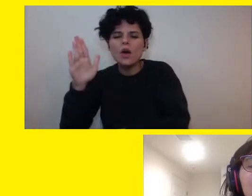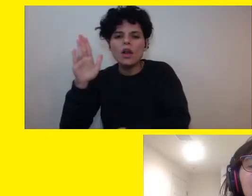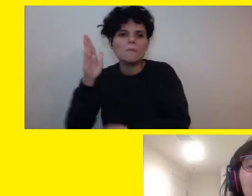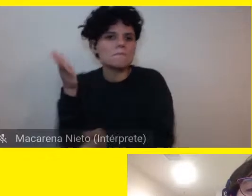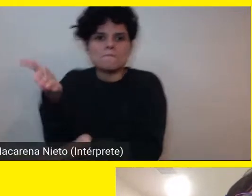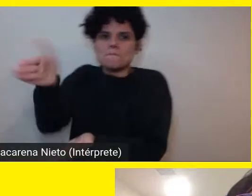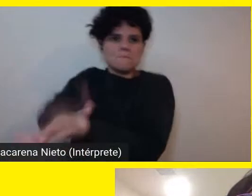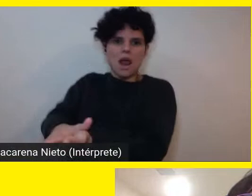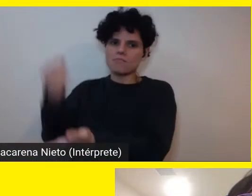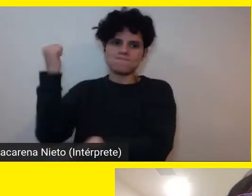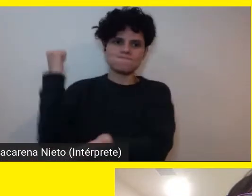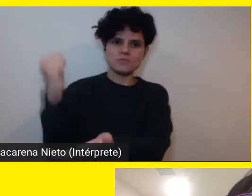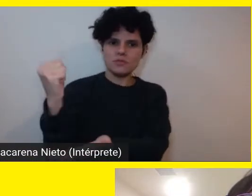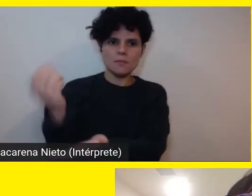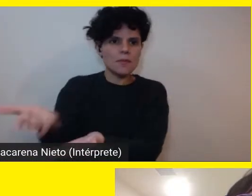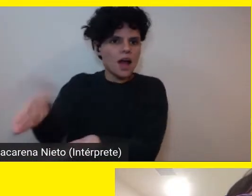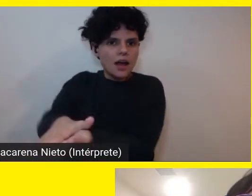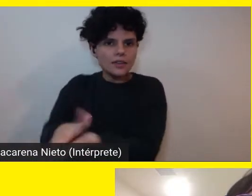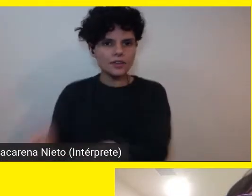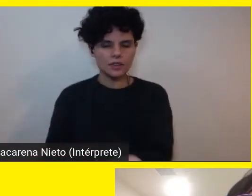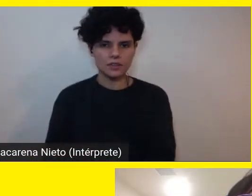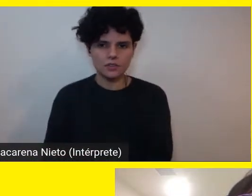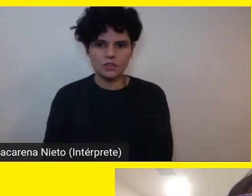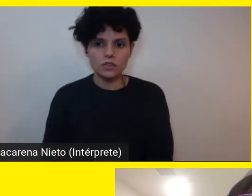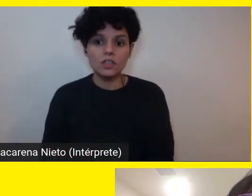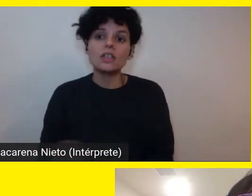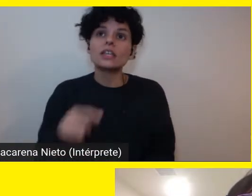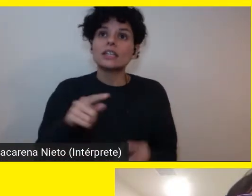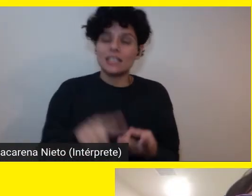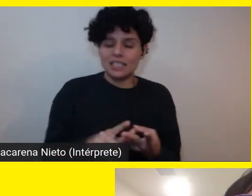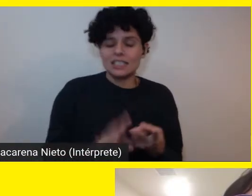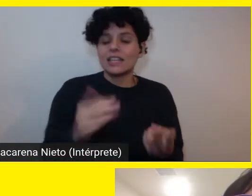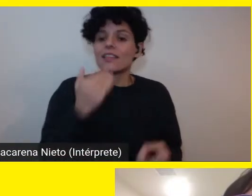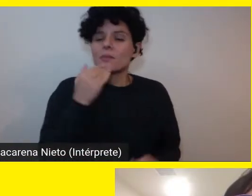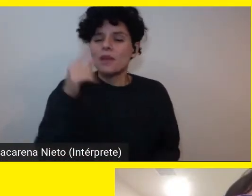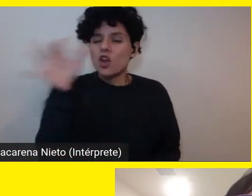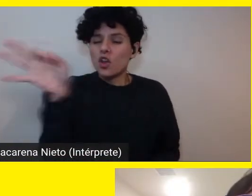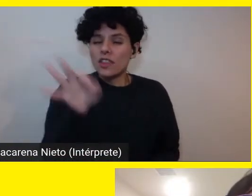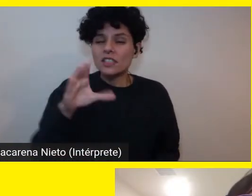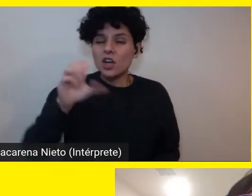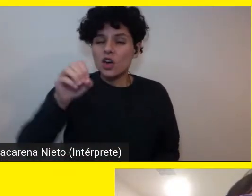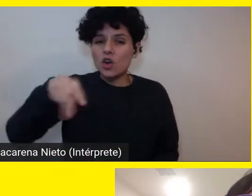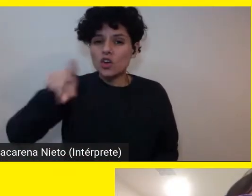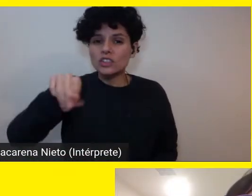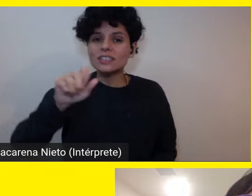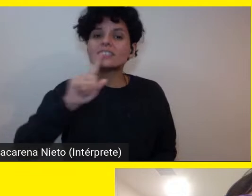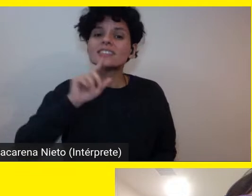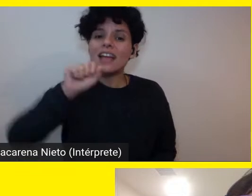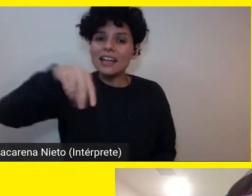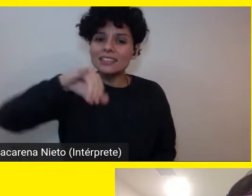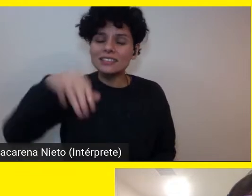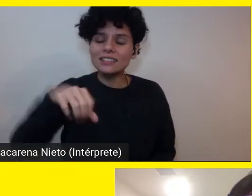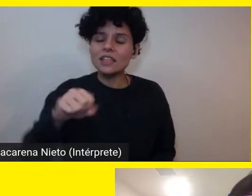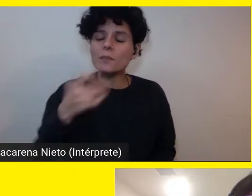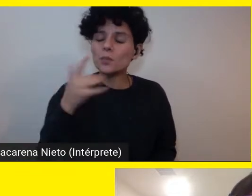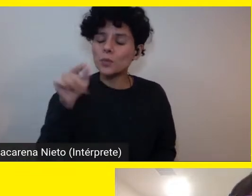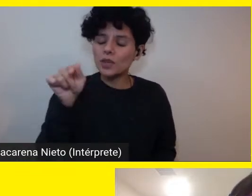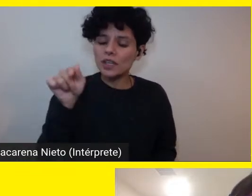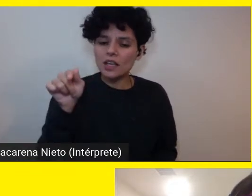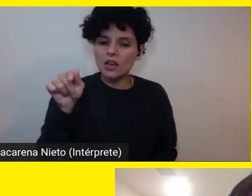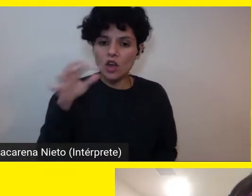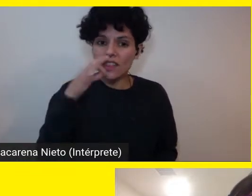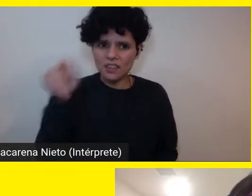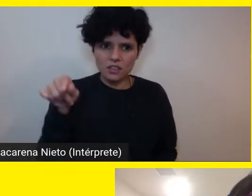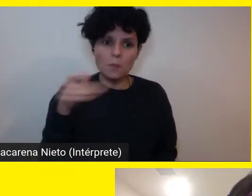Finalmente, creo que, tal y como dice Constanza, hay una lógica en la cual las cortes se terminan siendo parte del